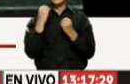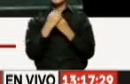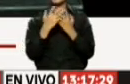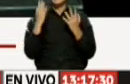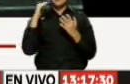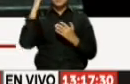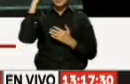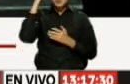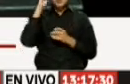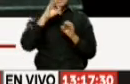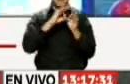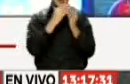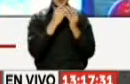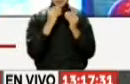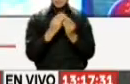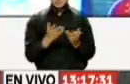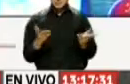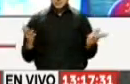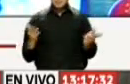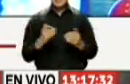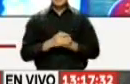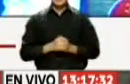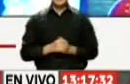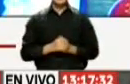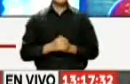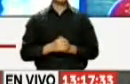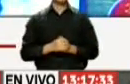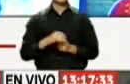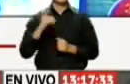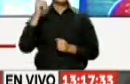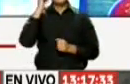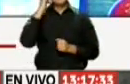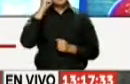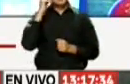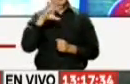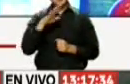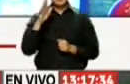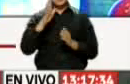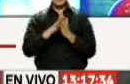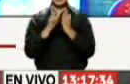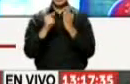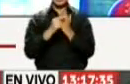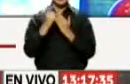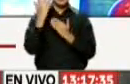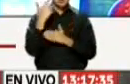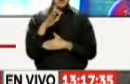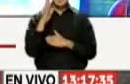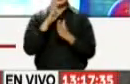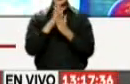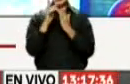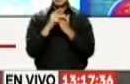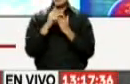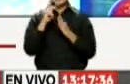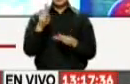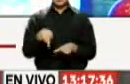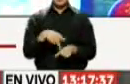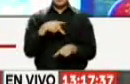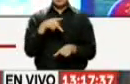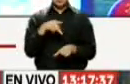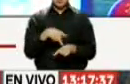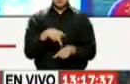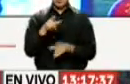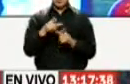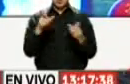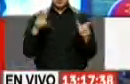y futuras generaciones. Y posteriormente estimamos sacar un libro que sea ya un libro de consulta y de fácil lectura para toda